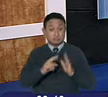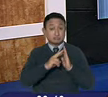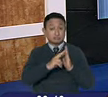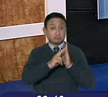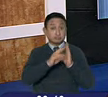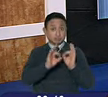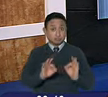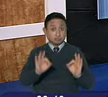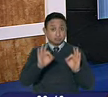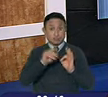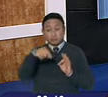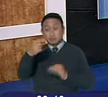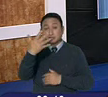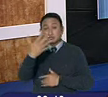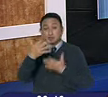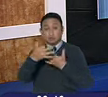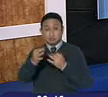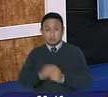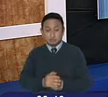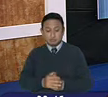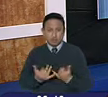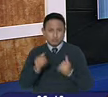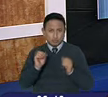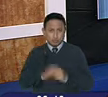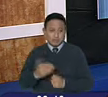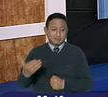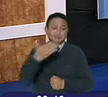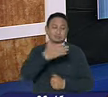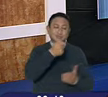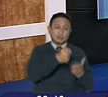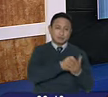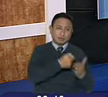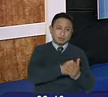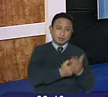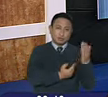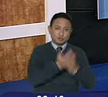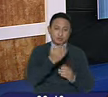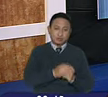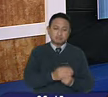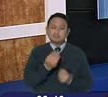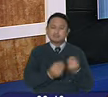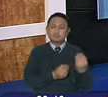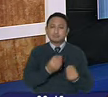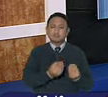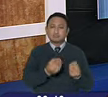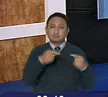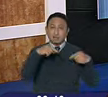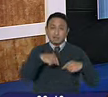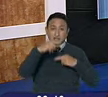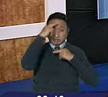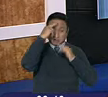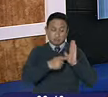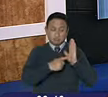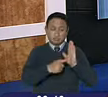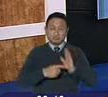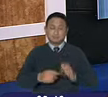el próximo 5 de febrero, aún está a tiempo de adquirirla. ¿Cómo hacerlo? En la siguiente nota les